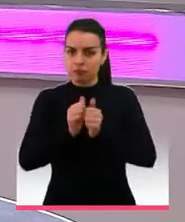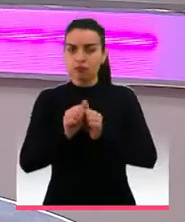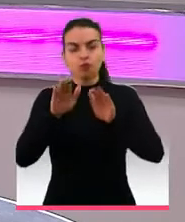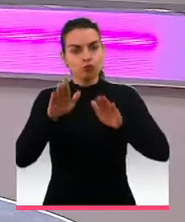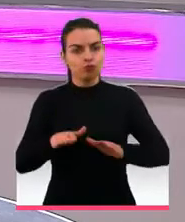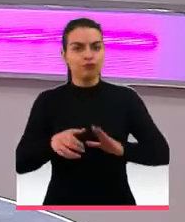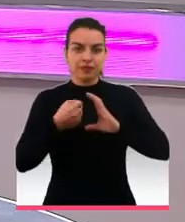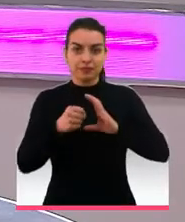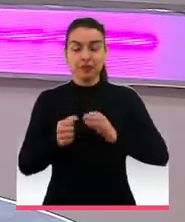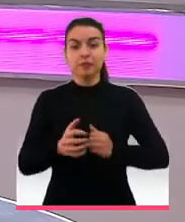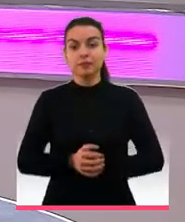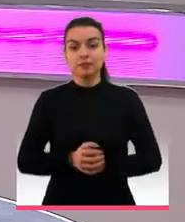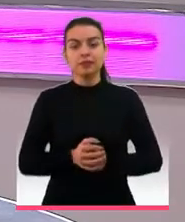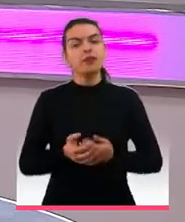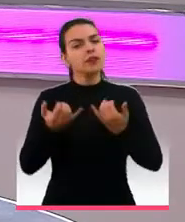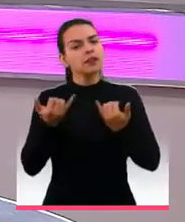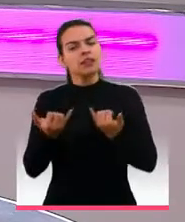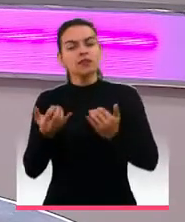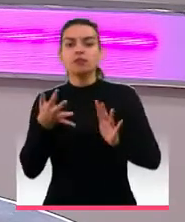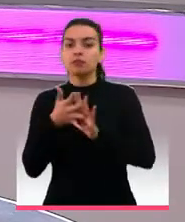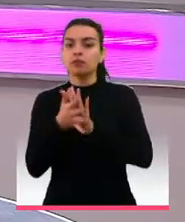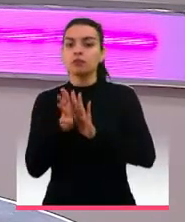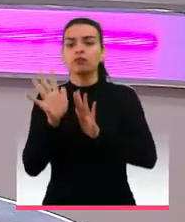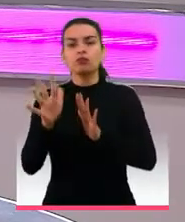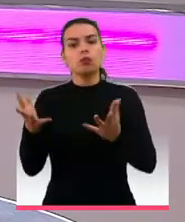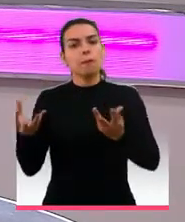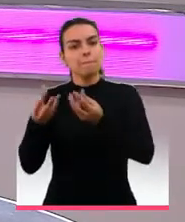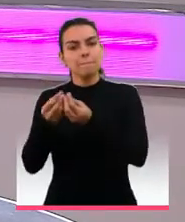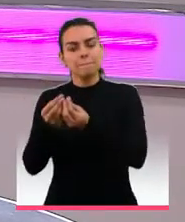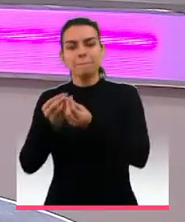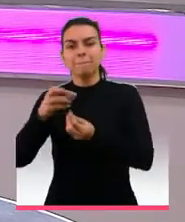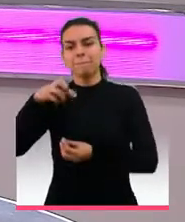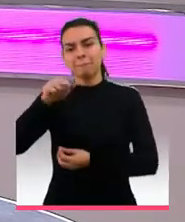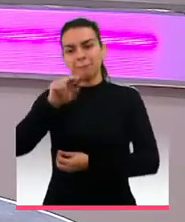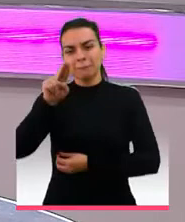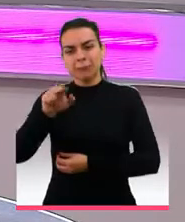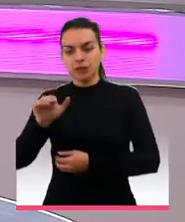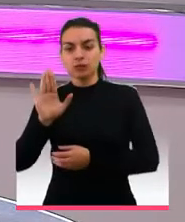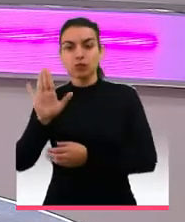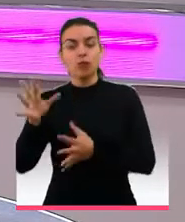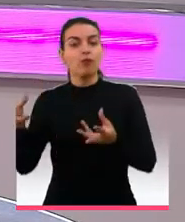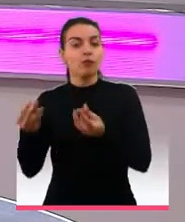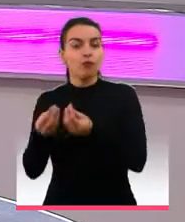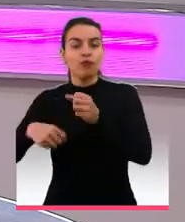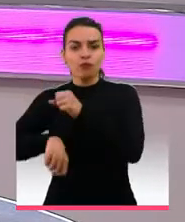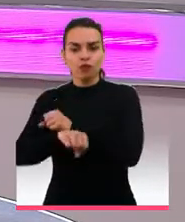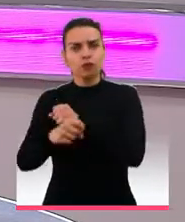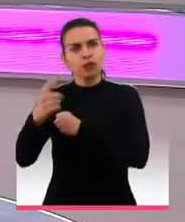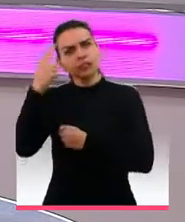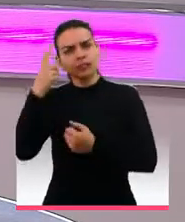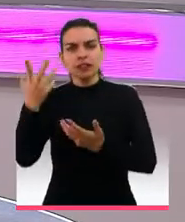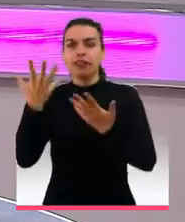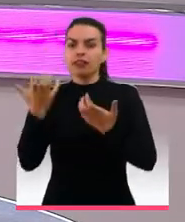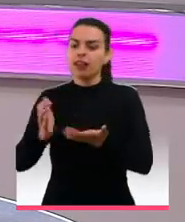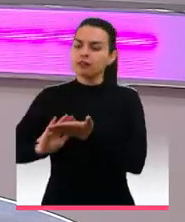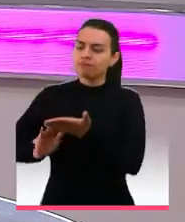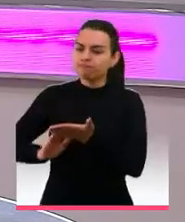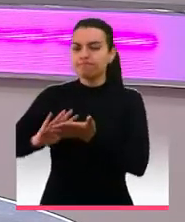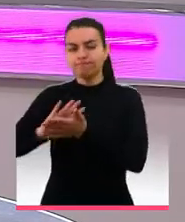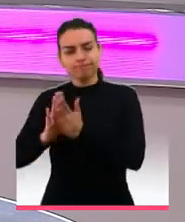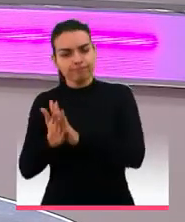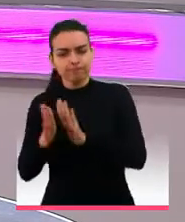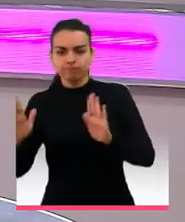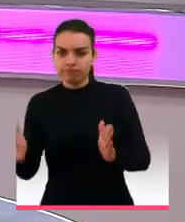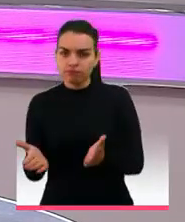Empezamos hablando de la Paz Fútbol Club, que nació con el propósito de generar a través del deporte perdón y reconciliación. Su nombre surgió de la visita del